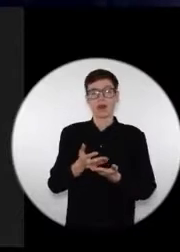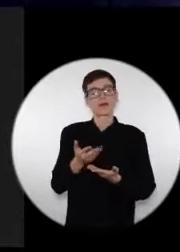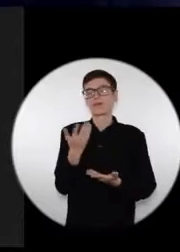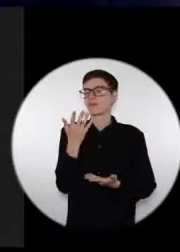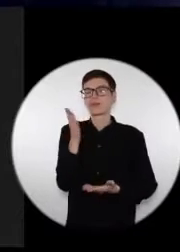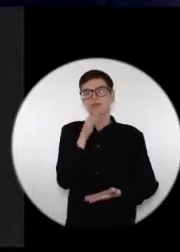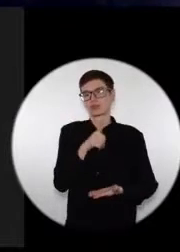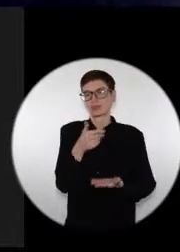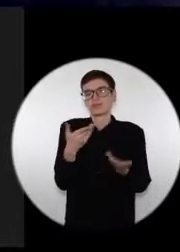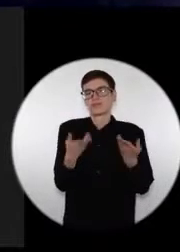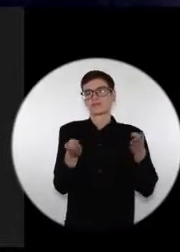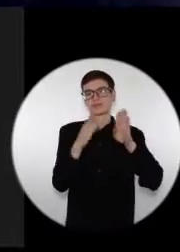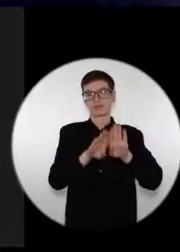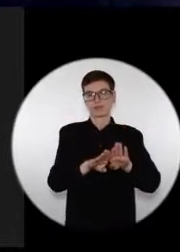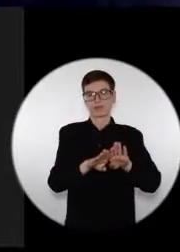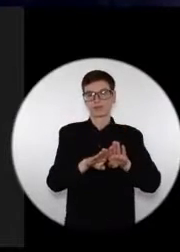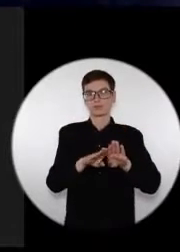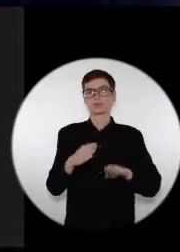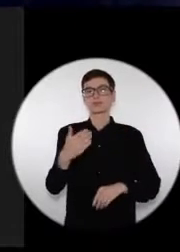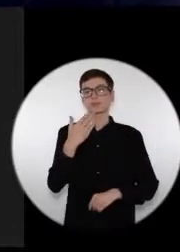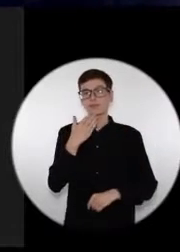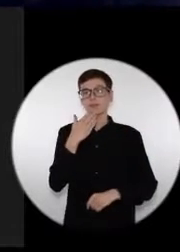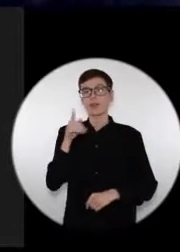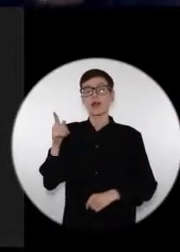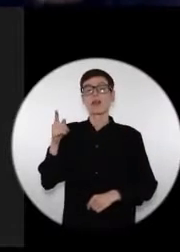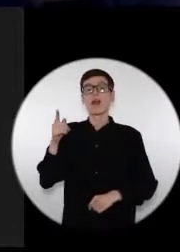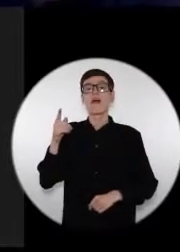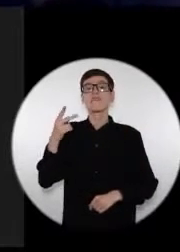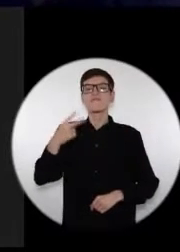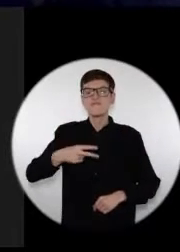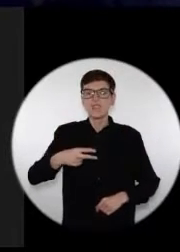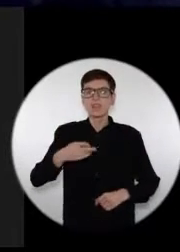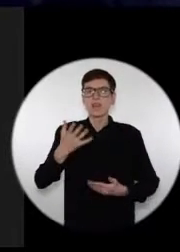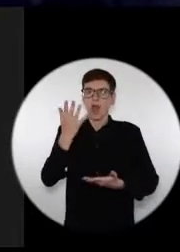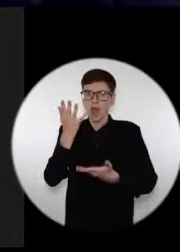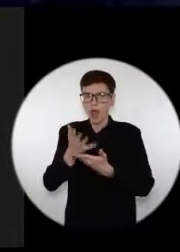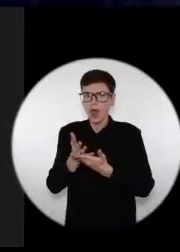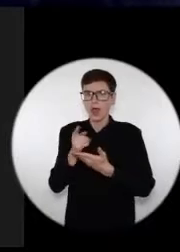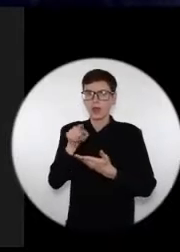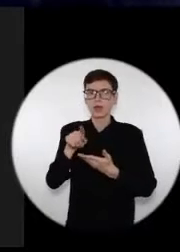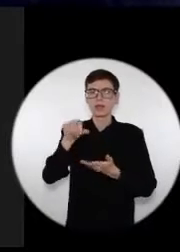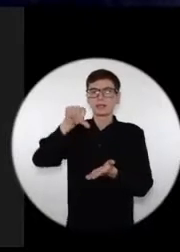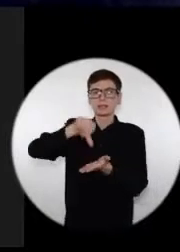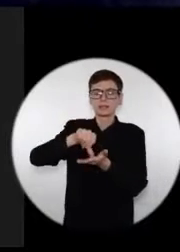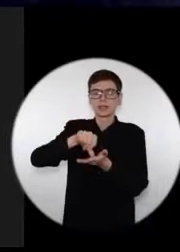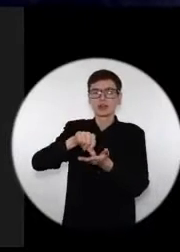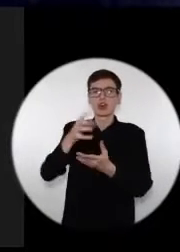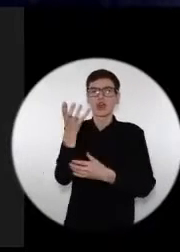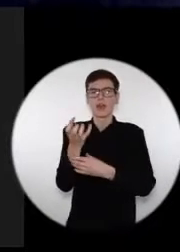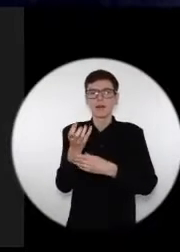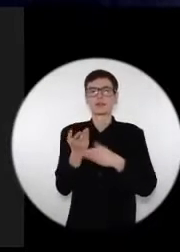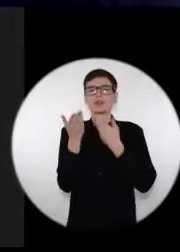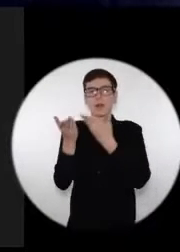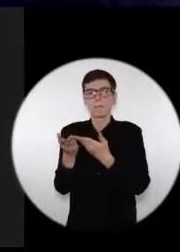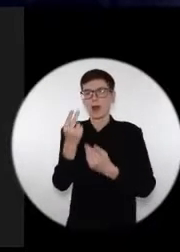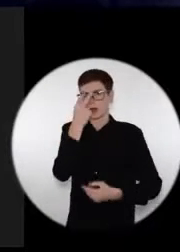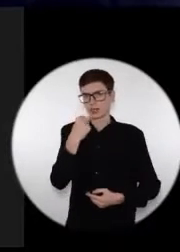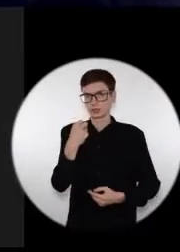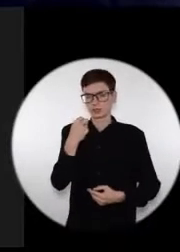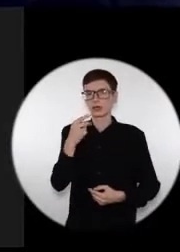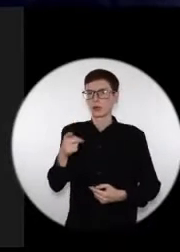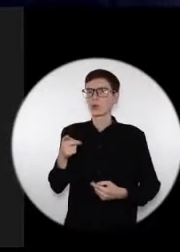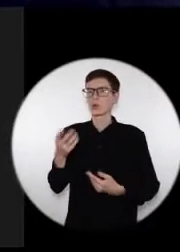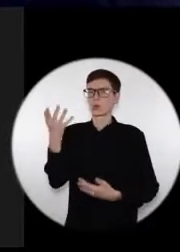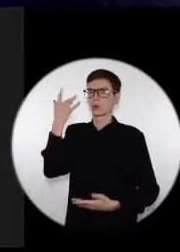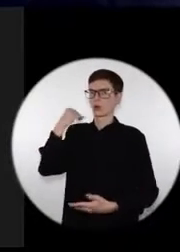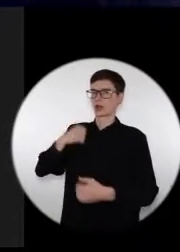para ciegos que ya no ya no existe cerro en viña del mar también está el centro de grabación para ciegos que también